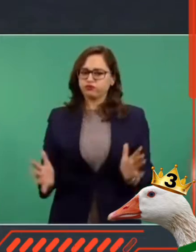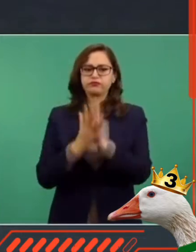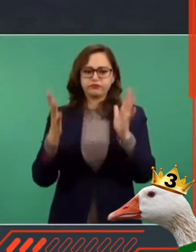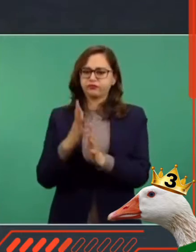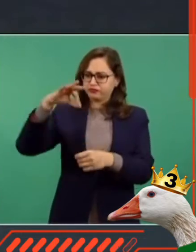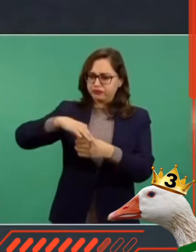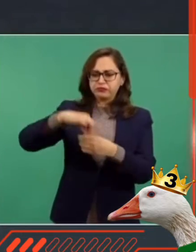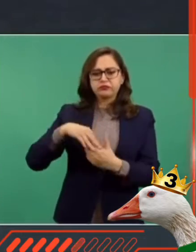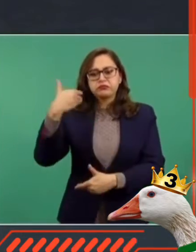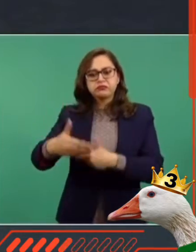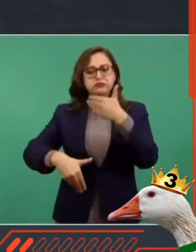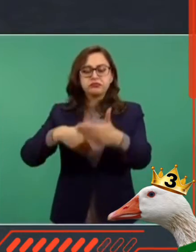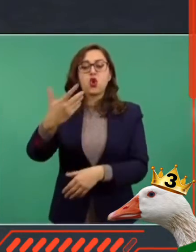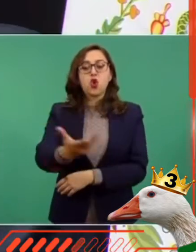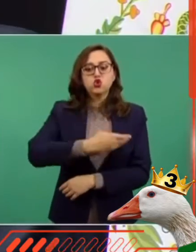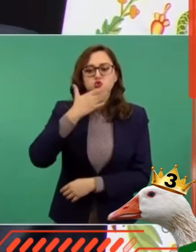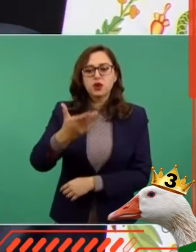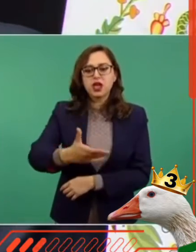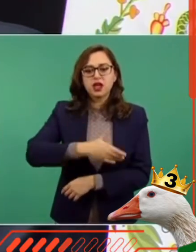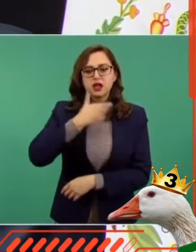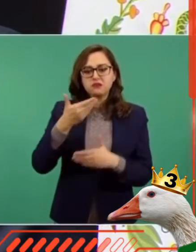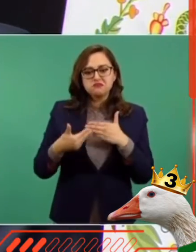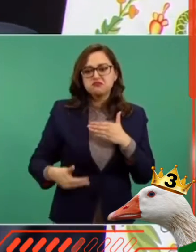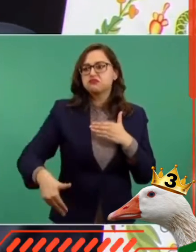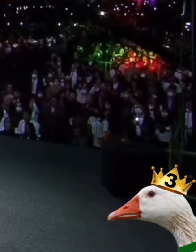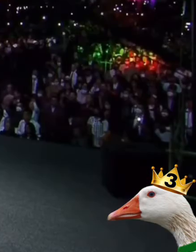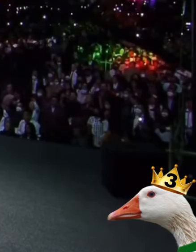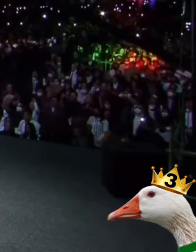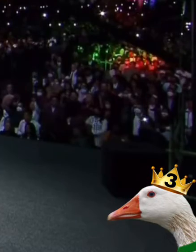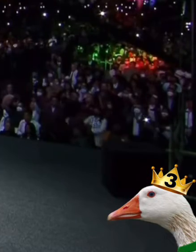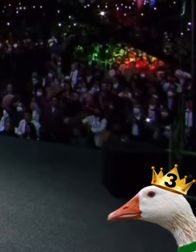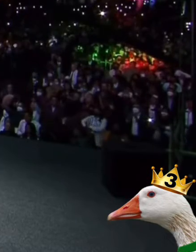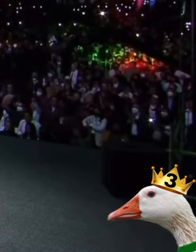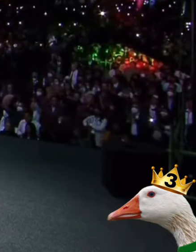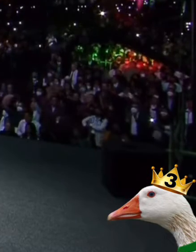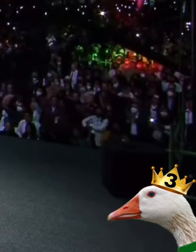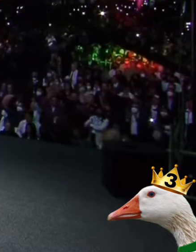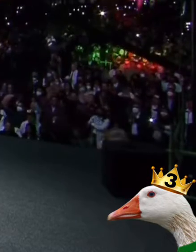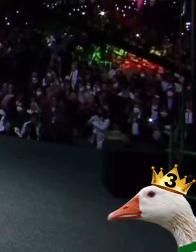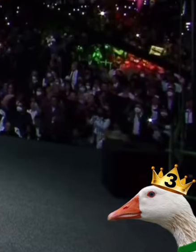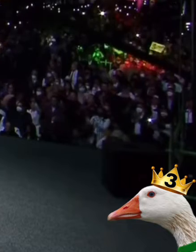mandato hasta convertirlo en un hábito democrático.